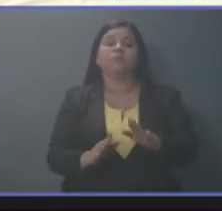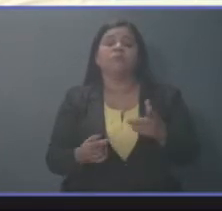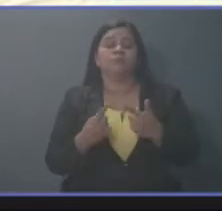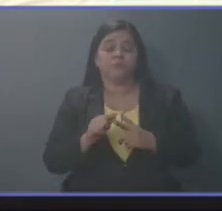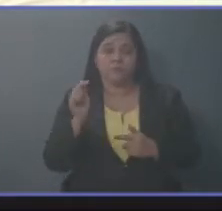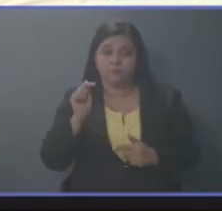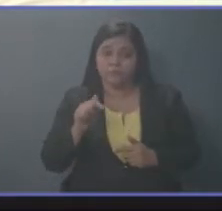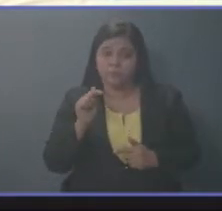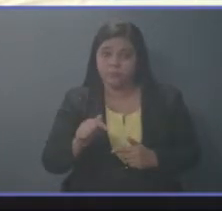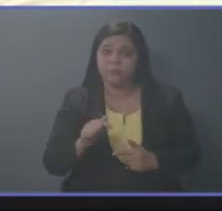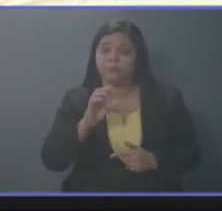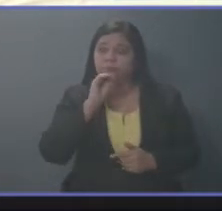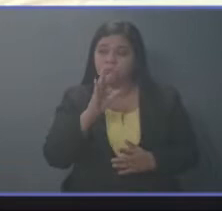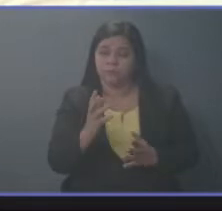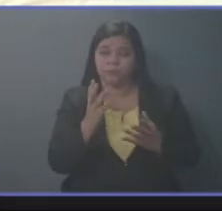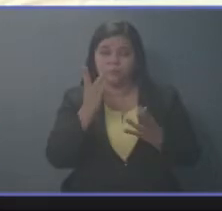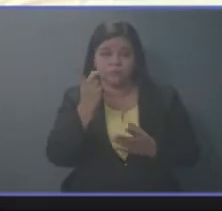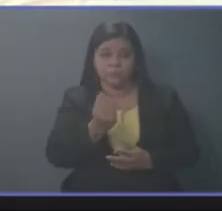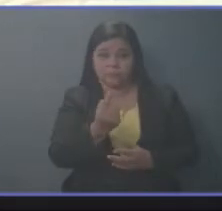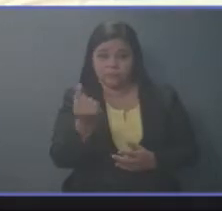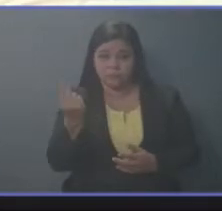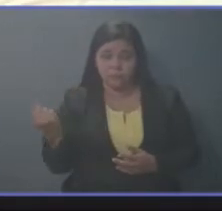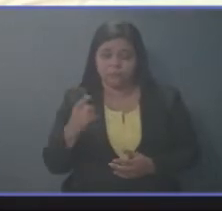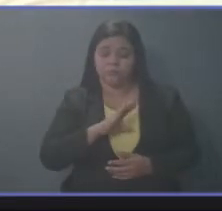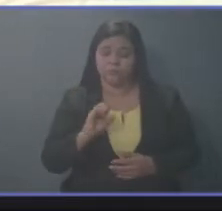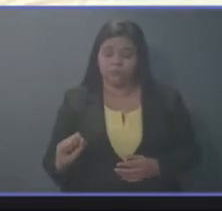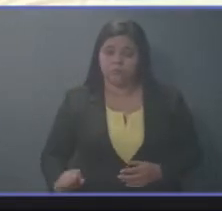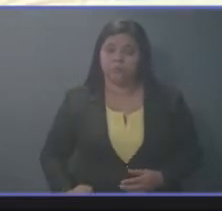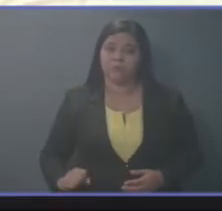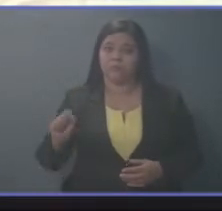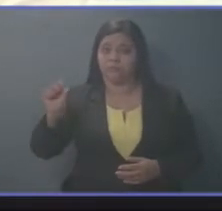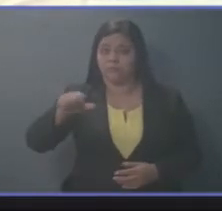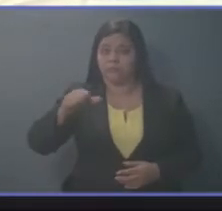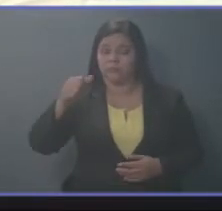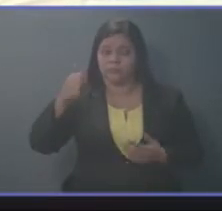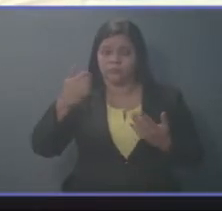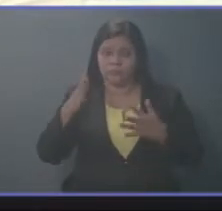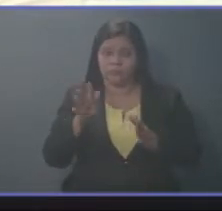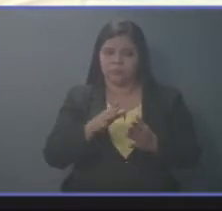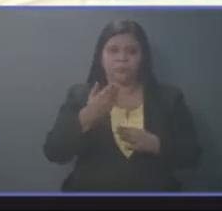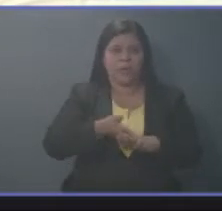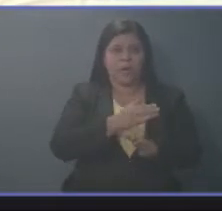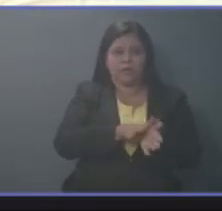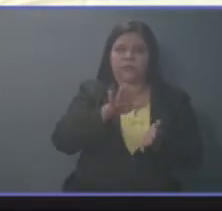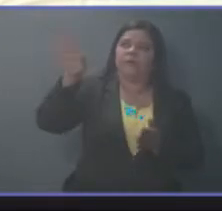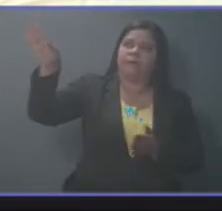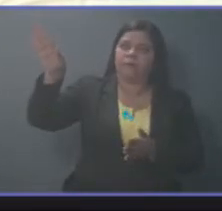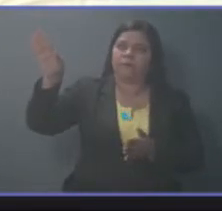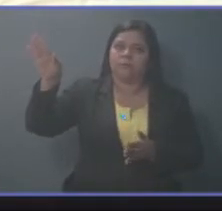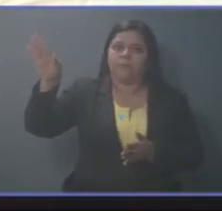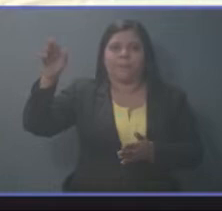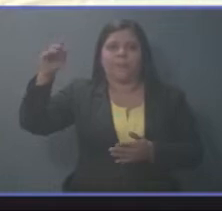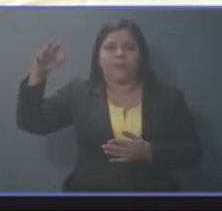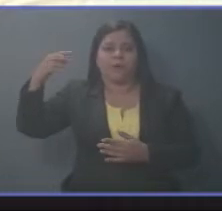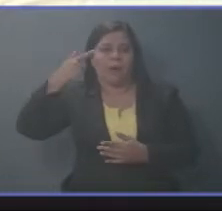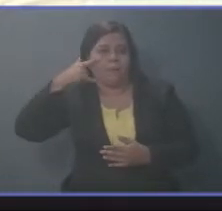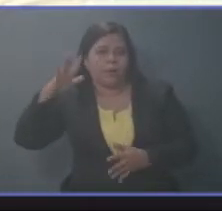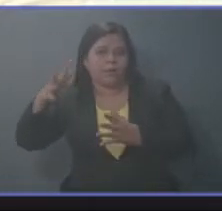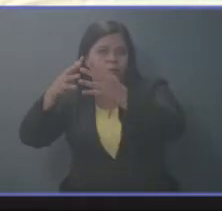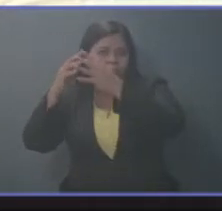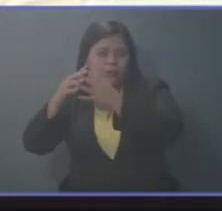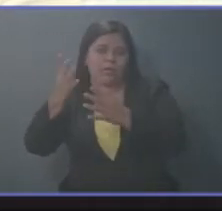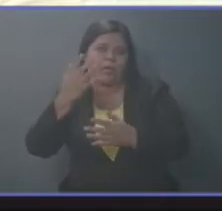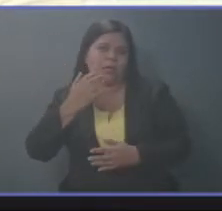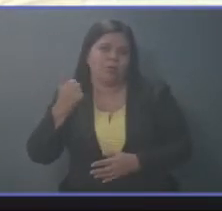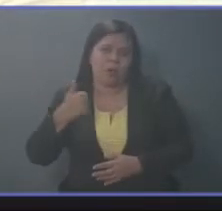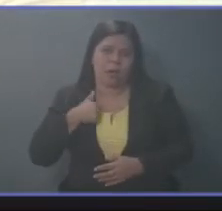entre otras cosas, que un número considerable de personas salvadoreñas que salieron del país permanezcan, por ejemplo, en los Estados Unidos de Norteamérica, Canadá,